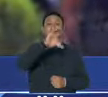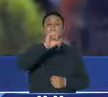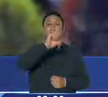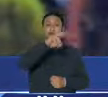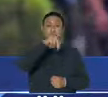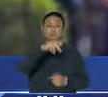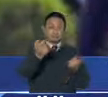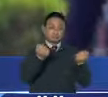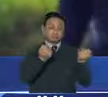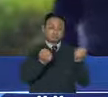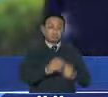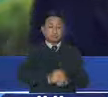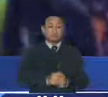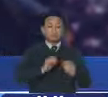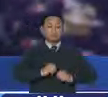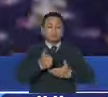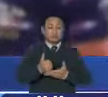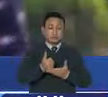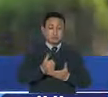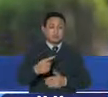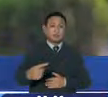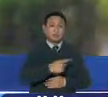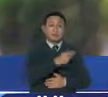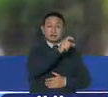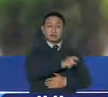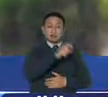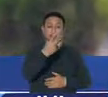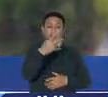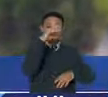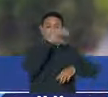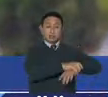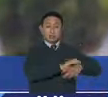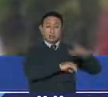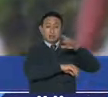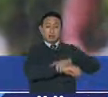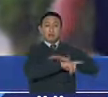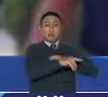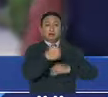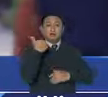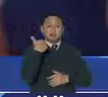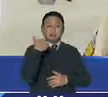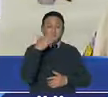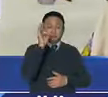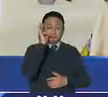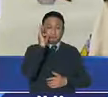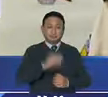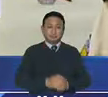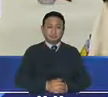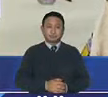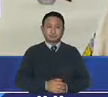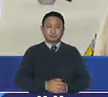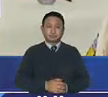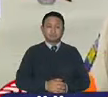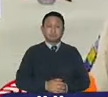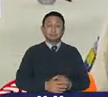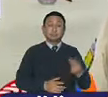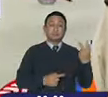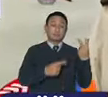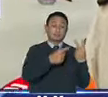operativo que permitió la captura de dos personas que tenían en su poder droga. De los cuales uno de ellos